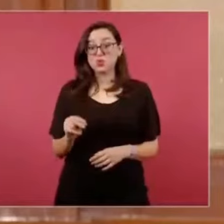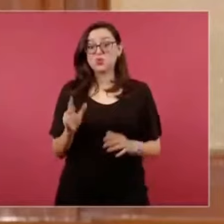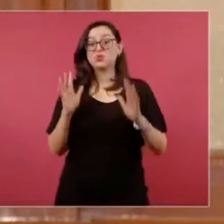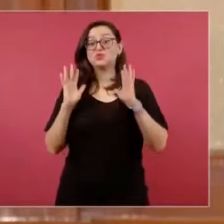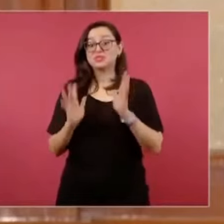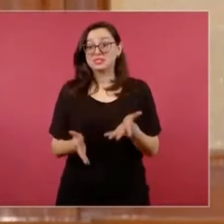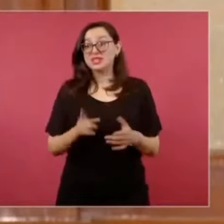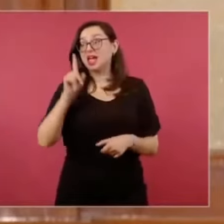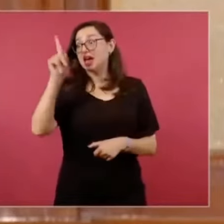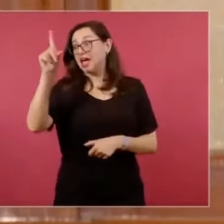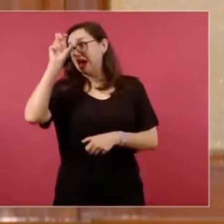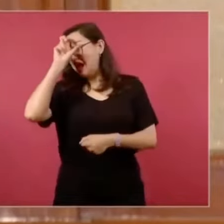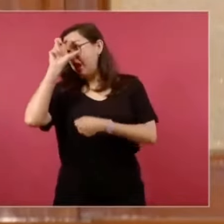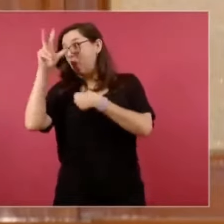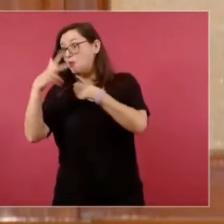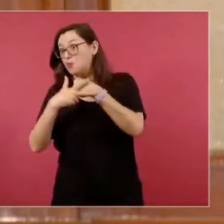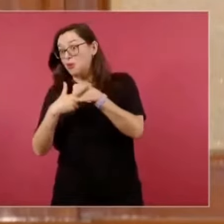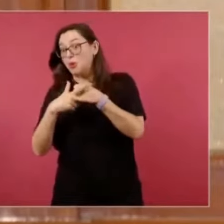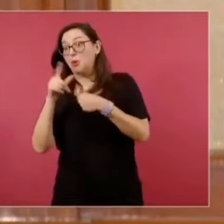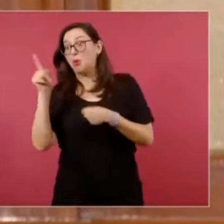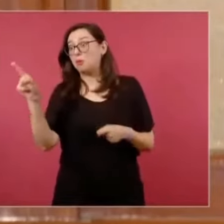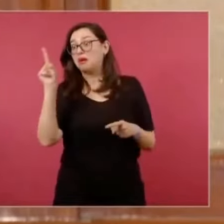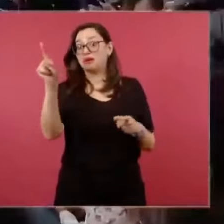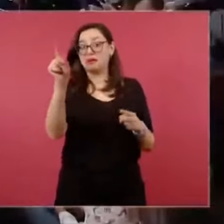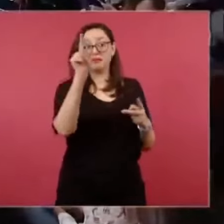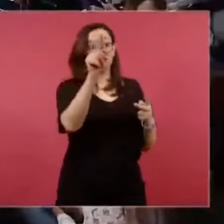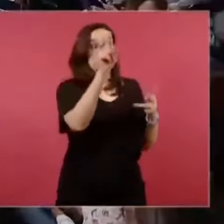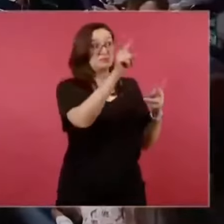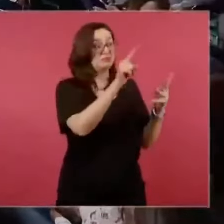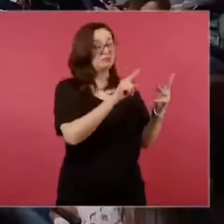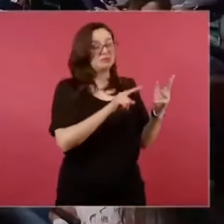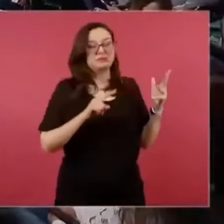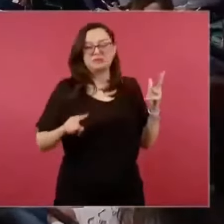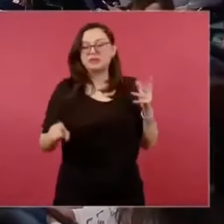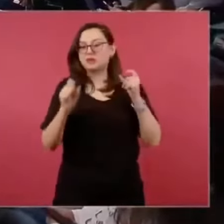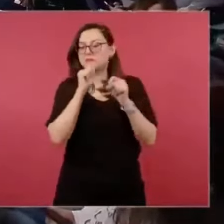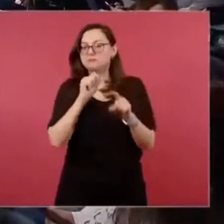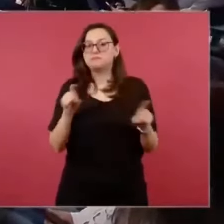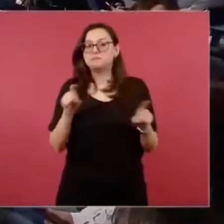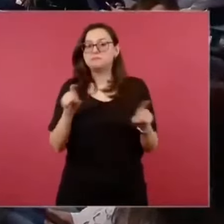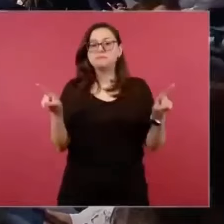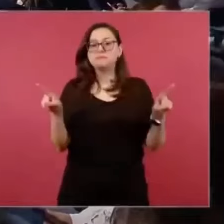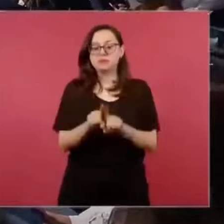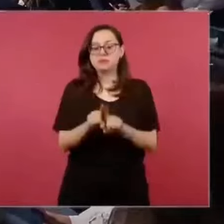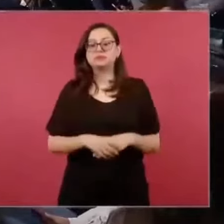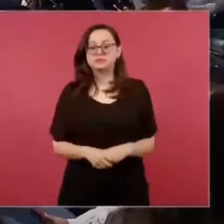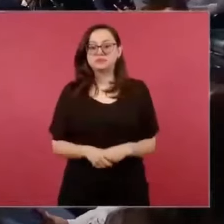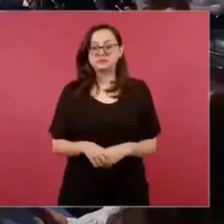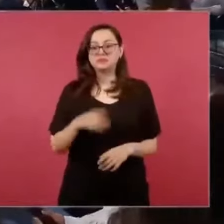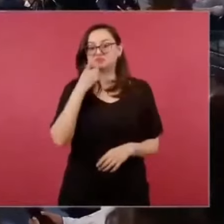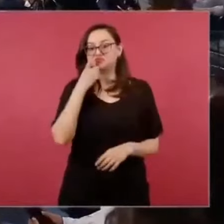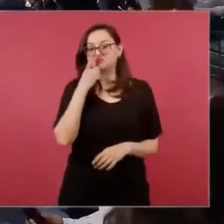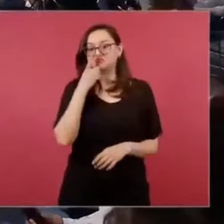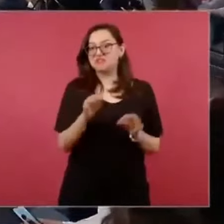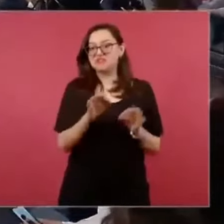en Europa y en otros países, la deriva